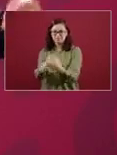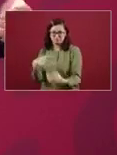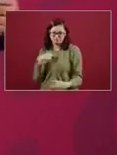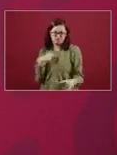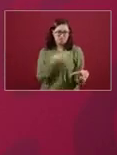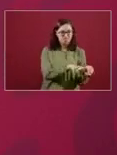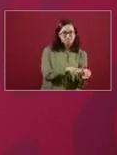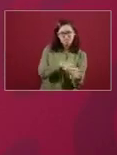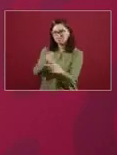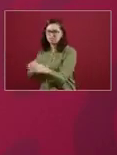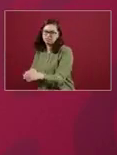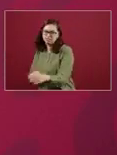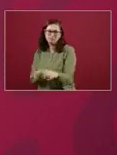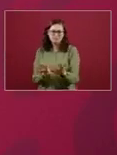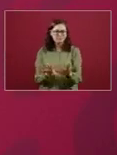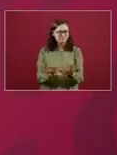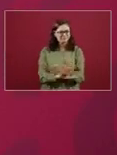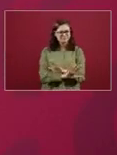México